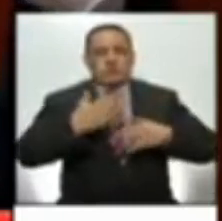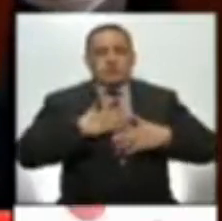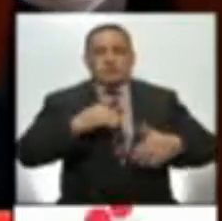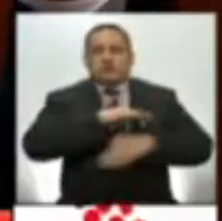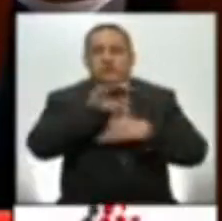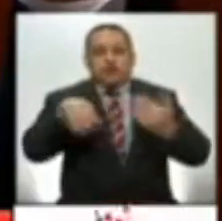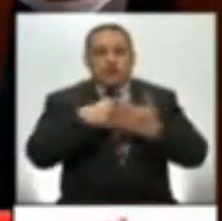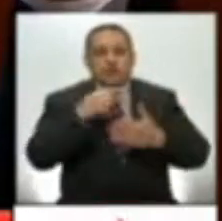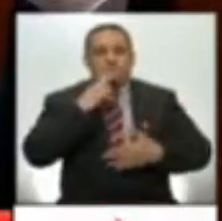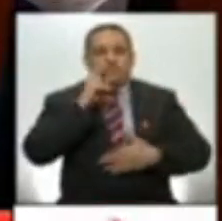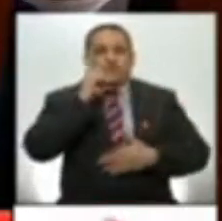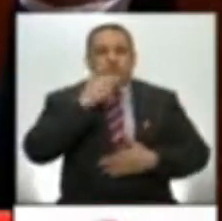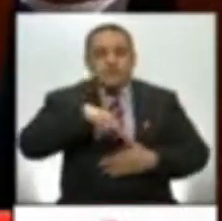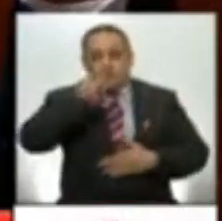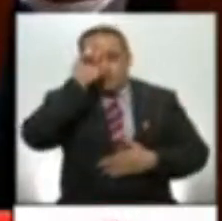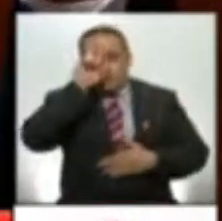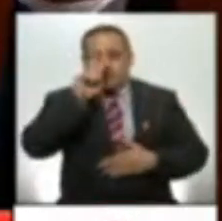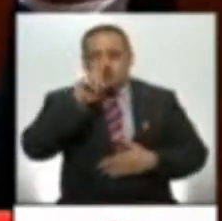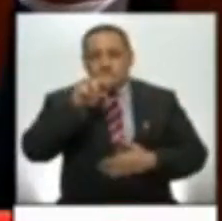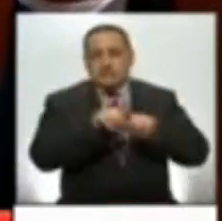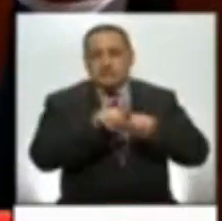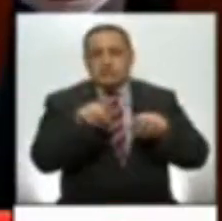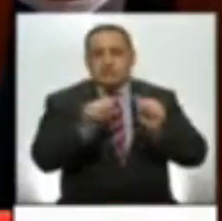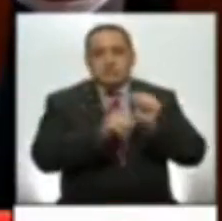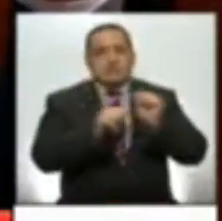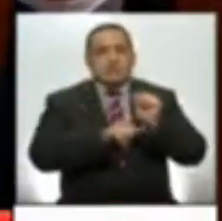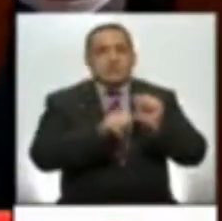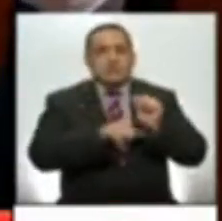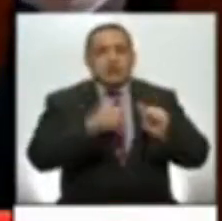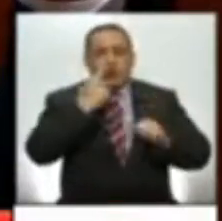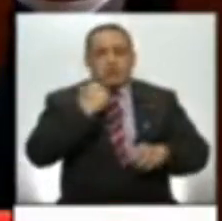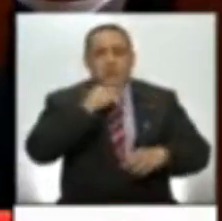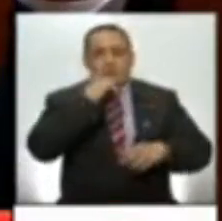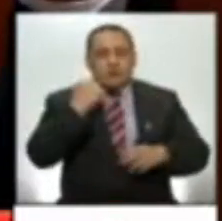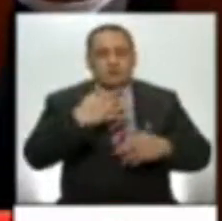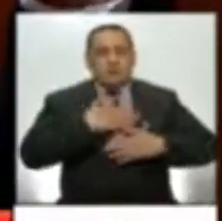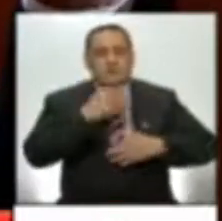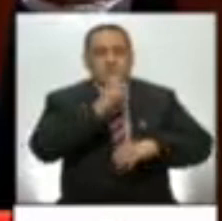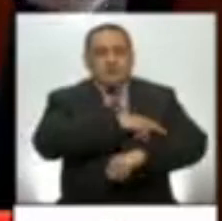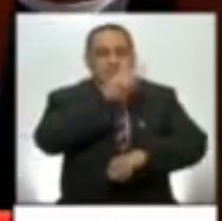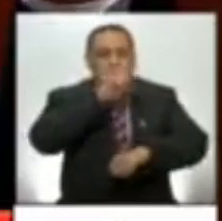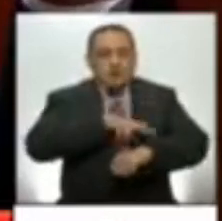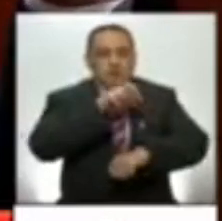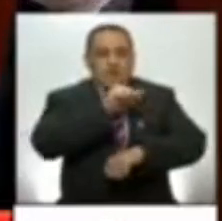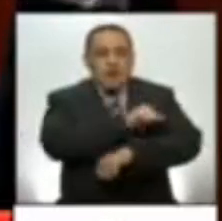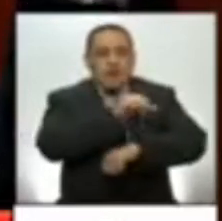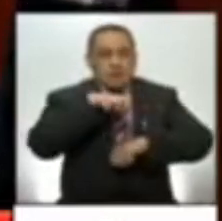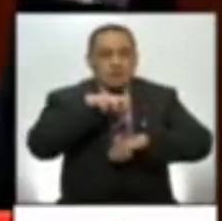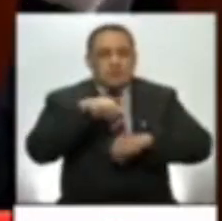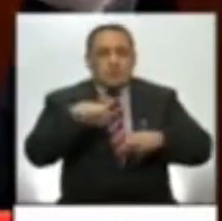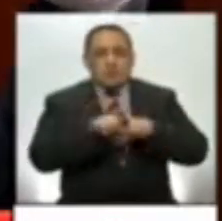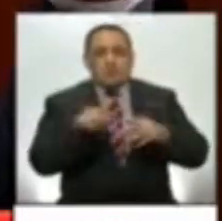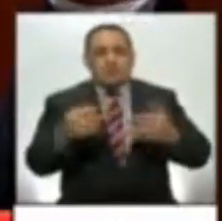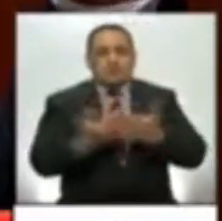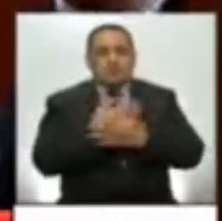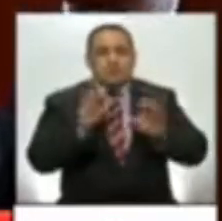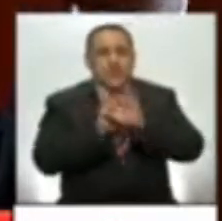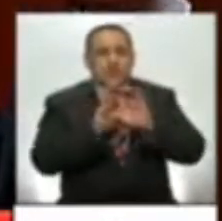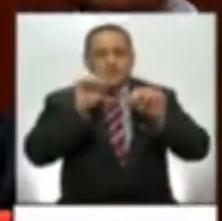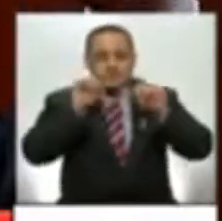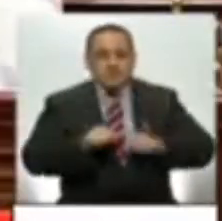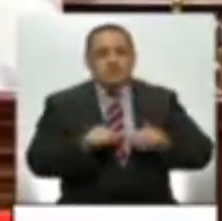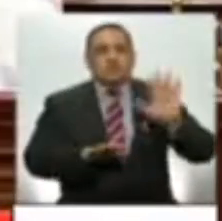el Magisterio Nacional, de mis hermanos y hermanas de mi región de Apurímac y por una nueva constitución,